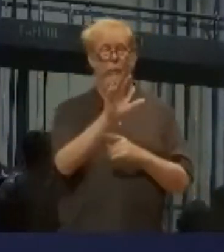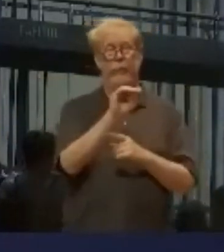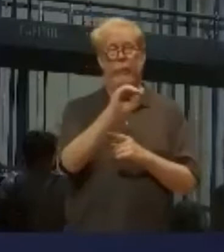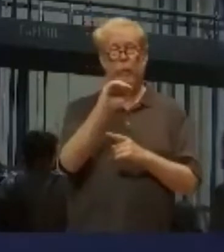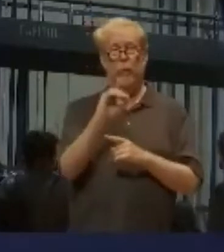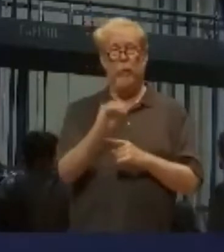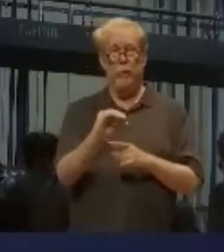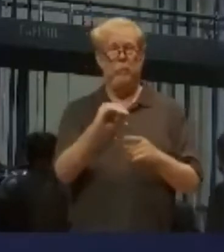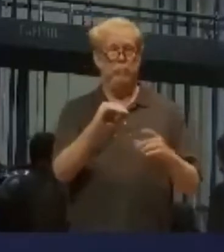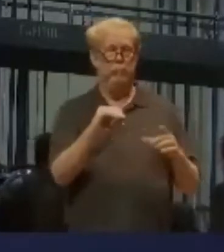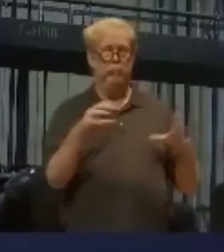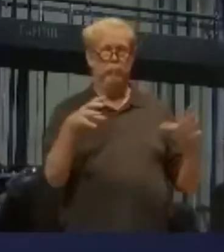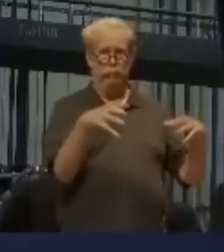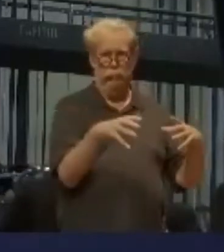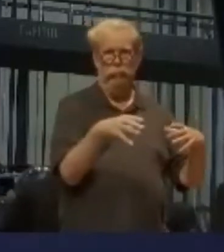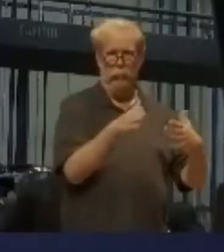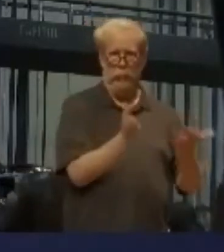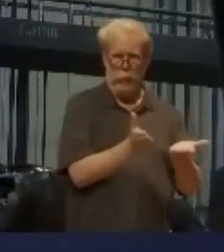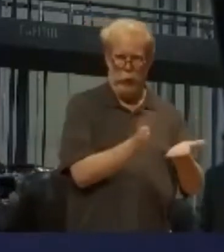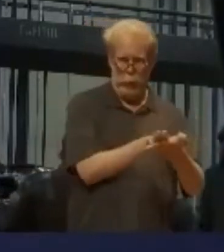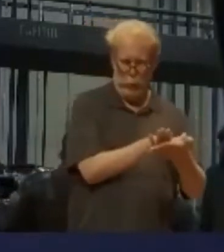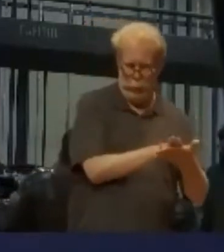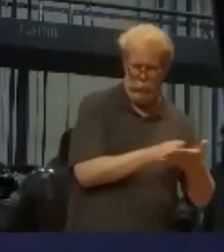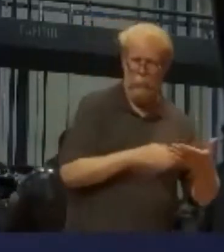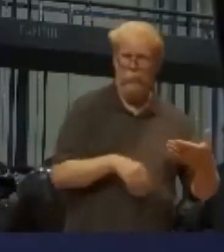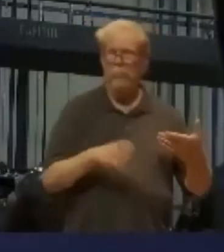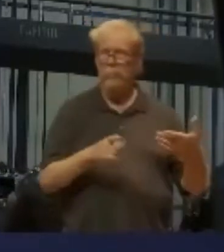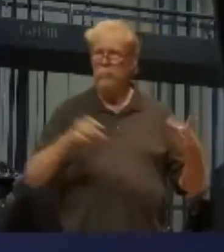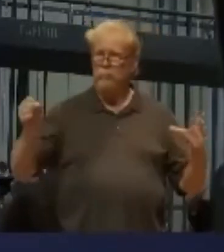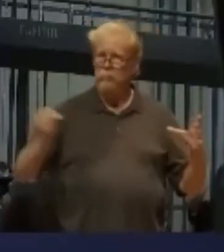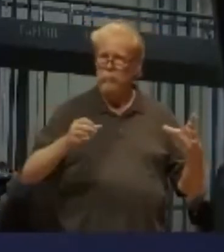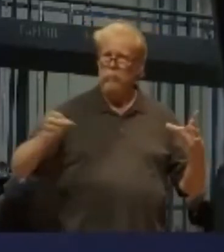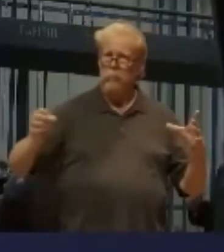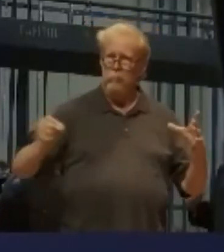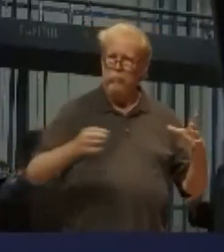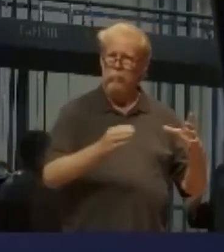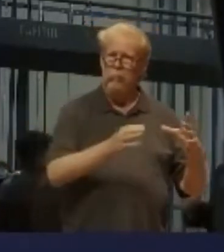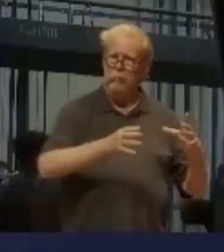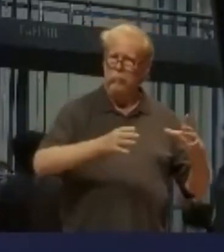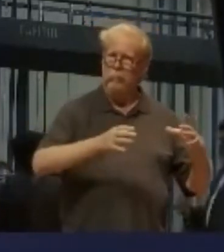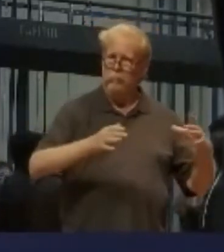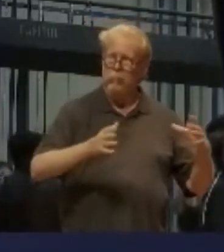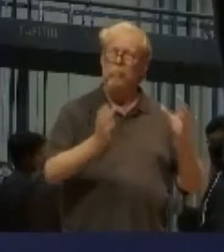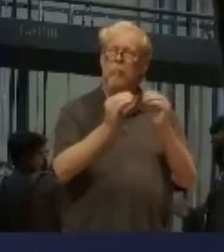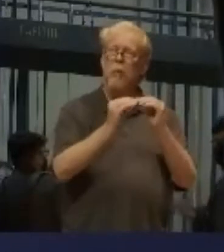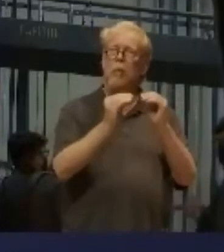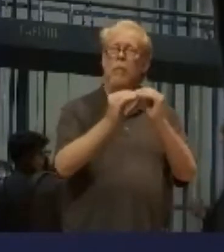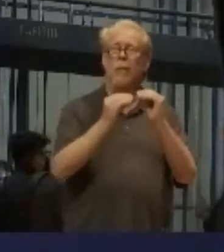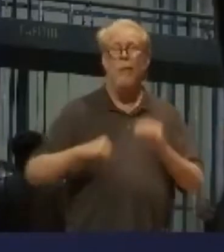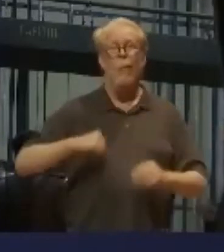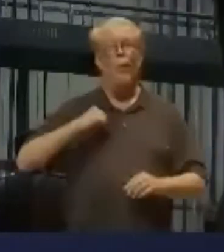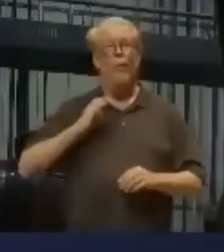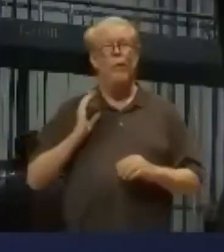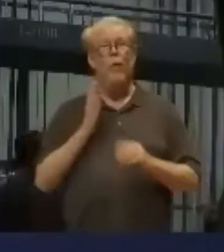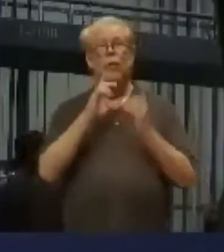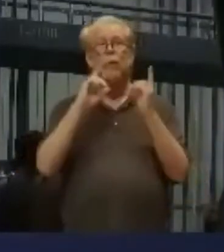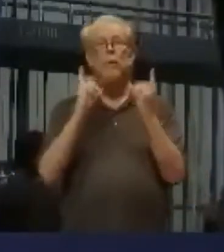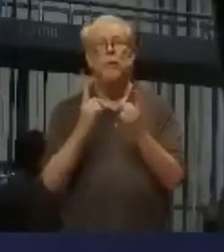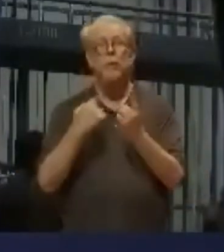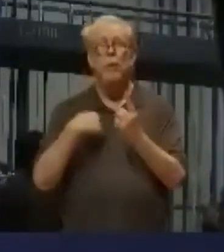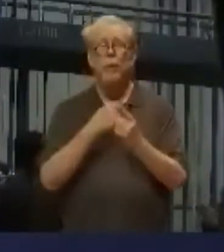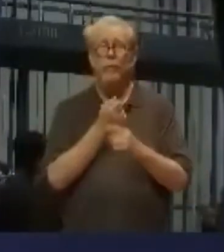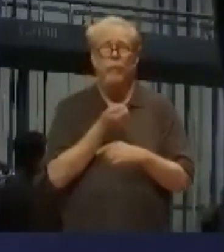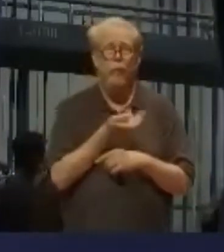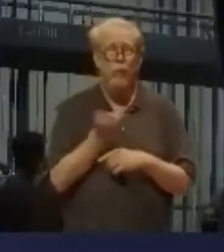de los estudiantes en persona. Estamos trayendo más estudiantes a la escuela en persona por fases, y algo de lo que yo soy muy orgulloso es que somos uno de los